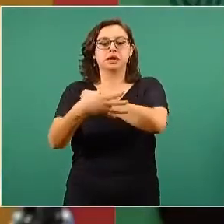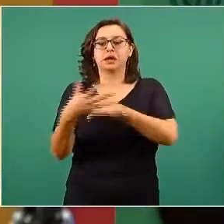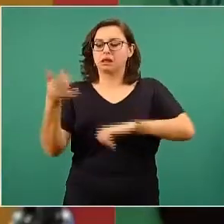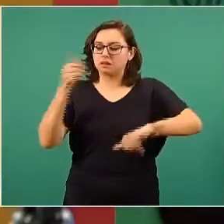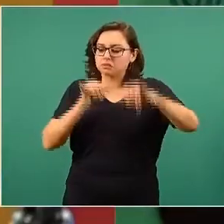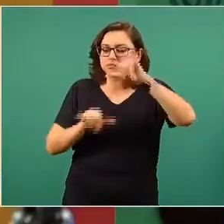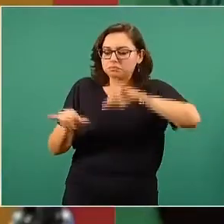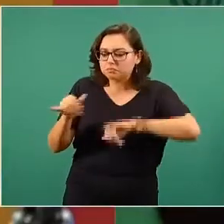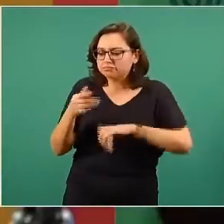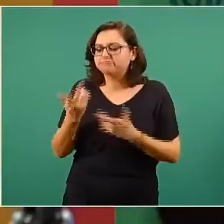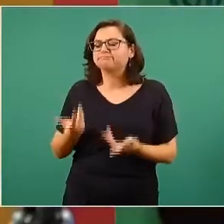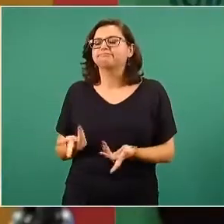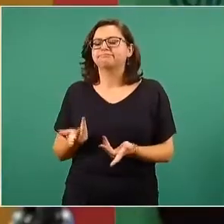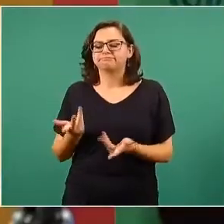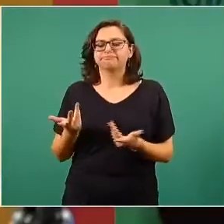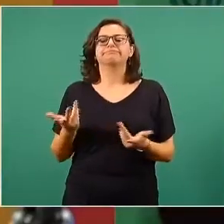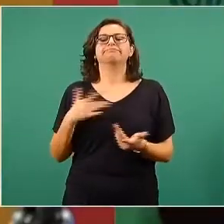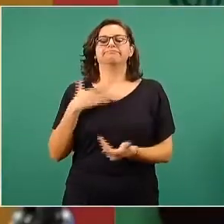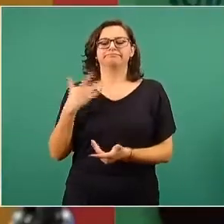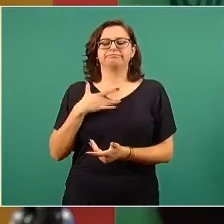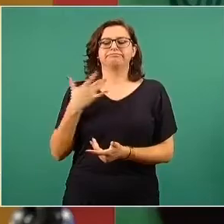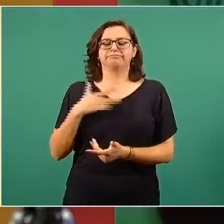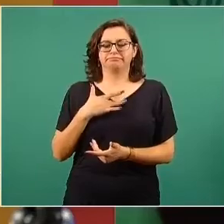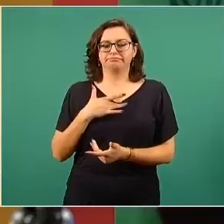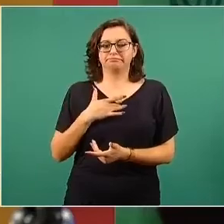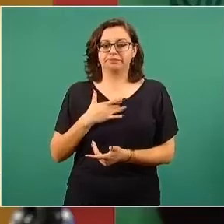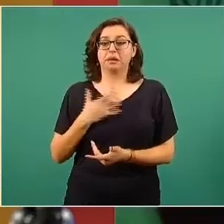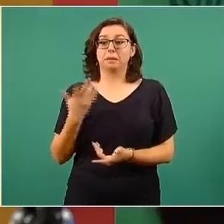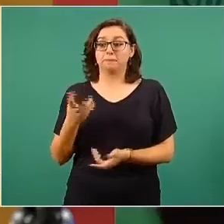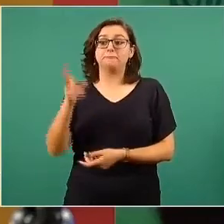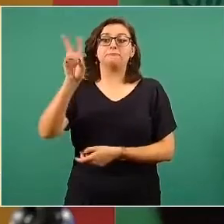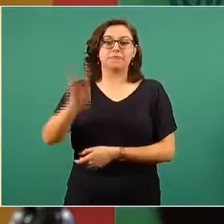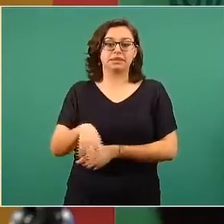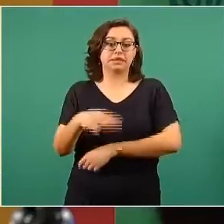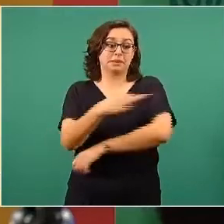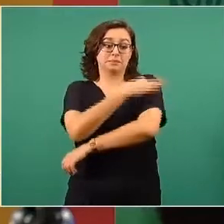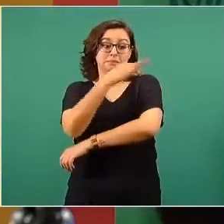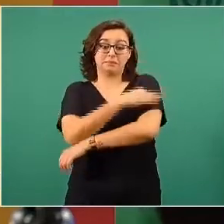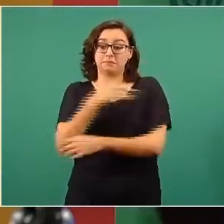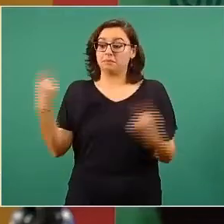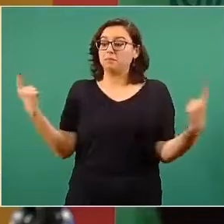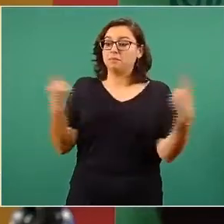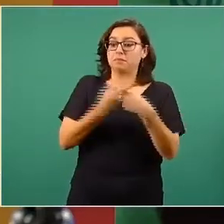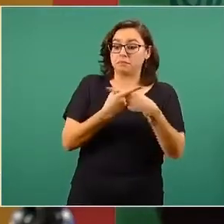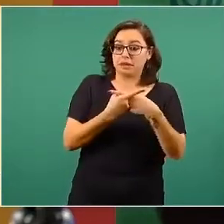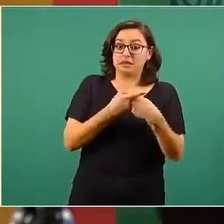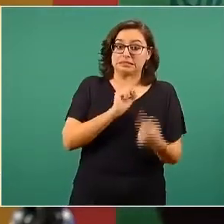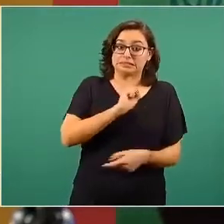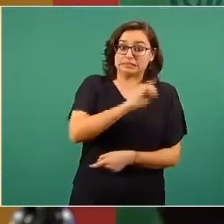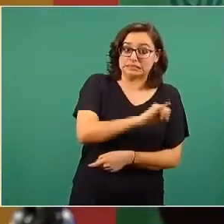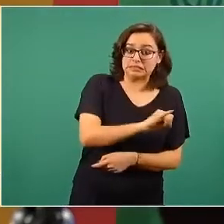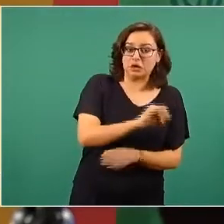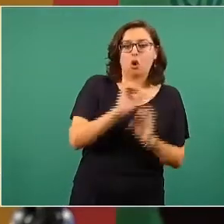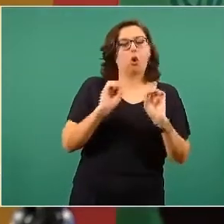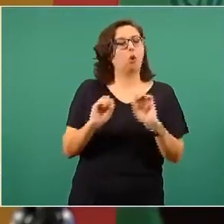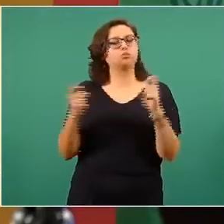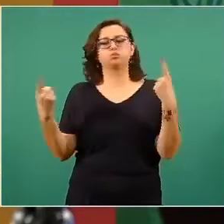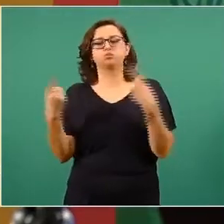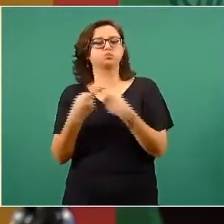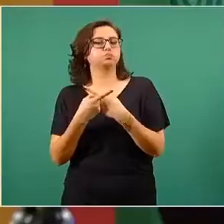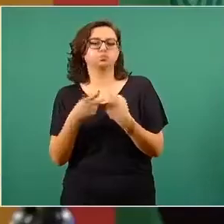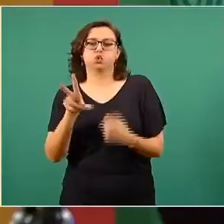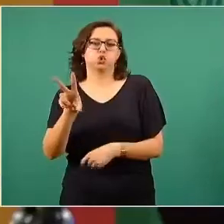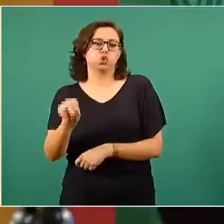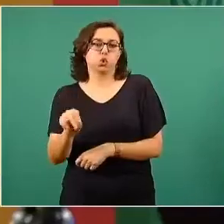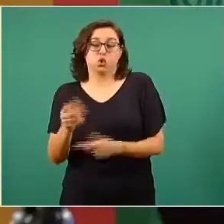laboratorio, y de acuerdo a la información emite un dictamen médico sobre si ese evento